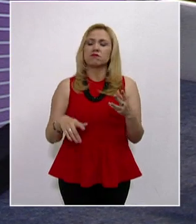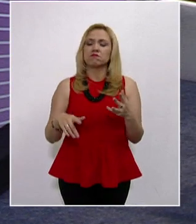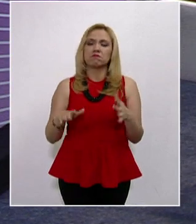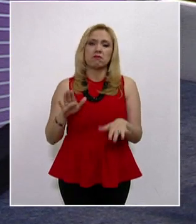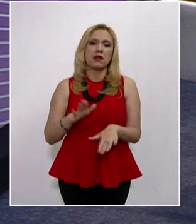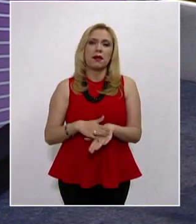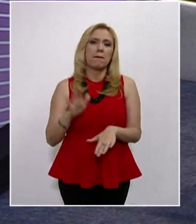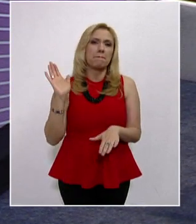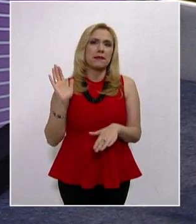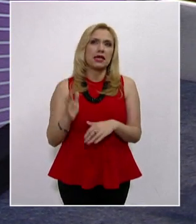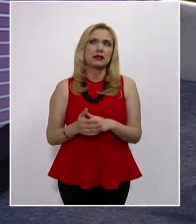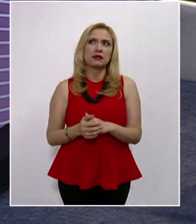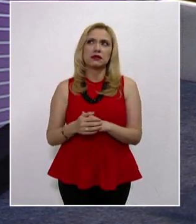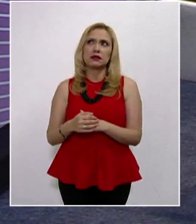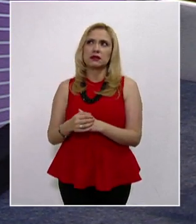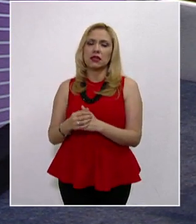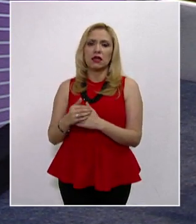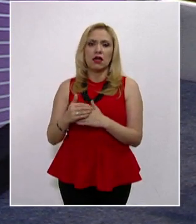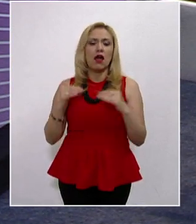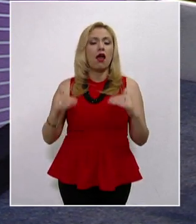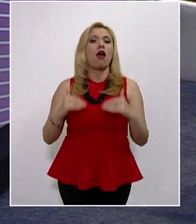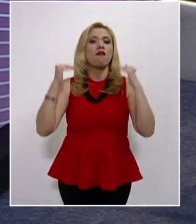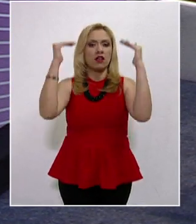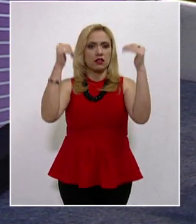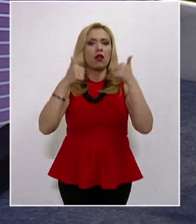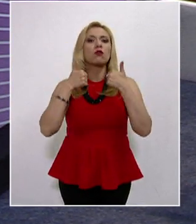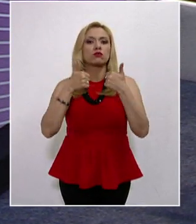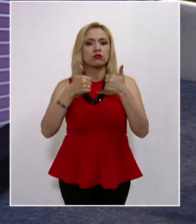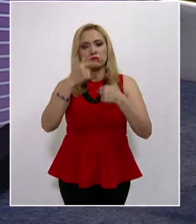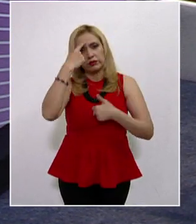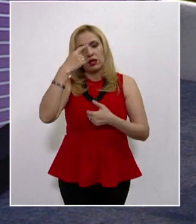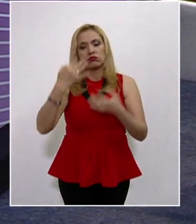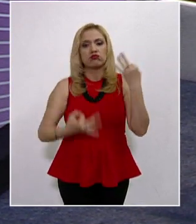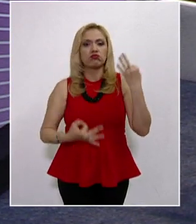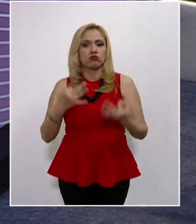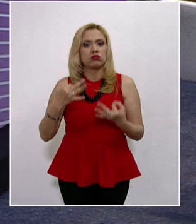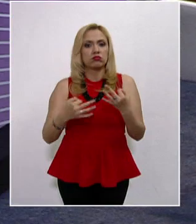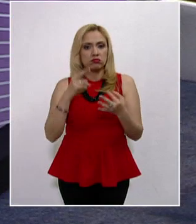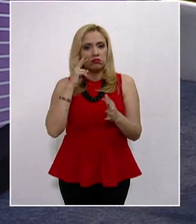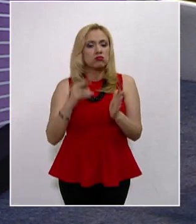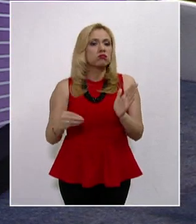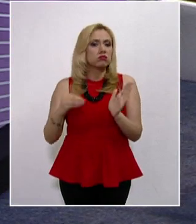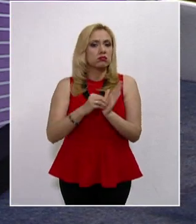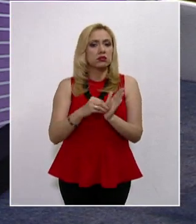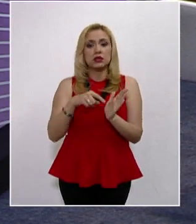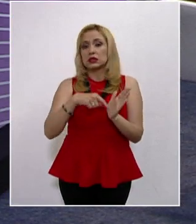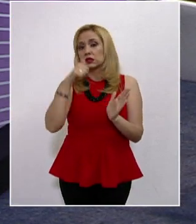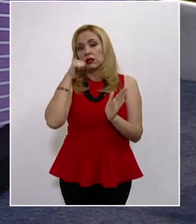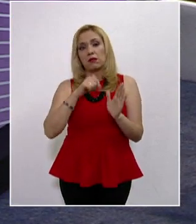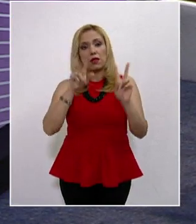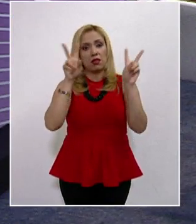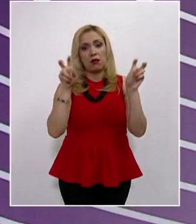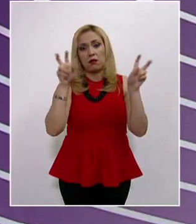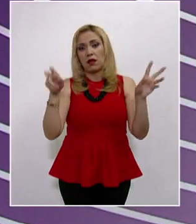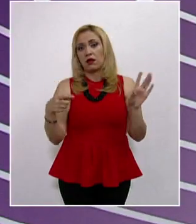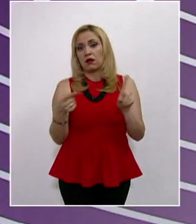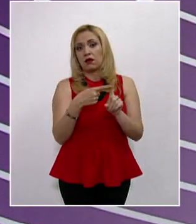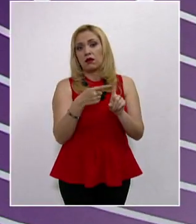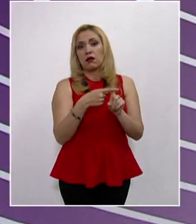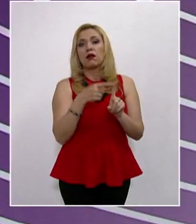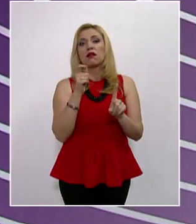casos más avanzados, exitosos en el proceso de justicia, que siempre son los temas centrales